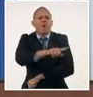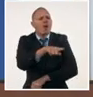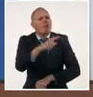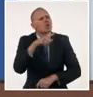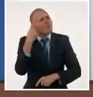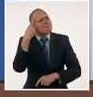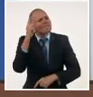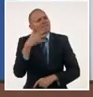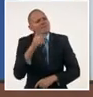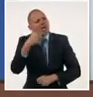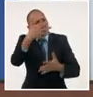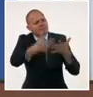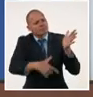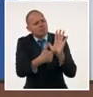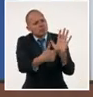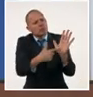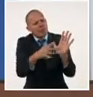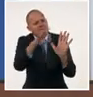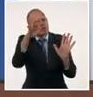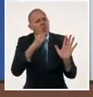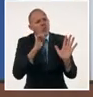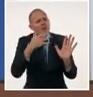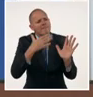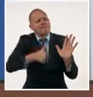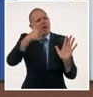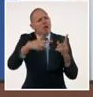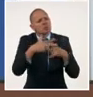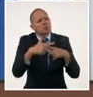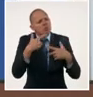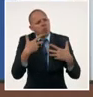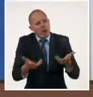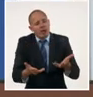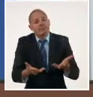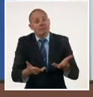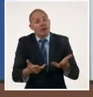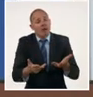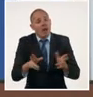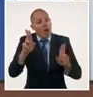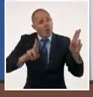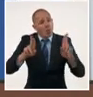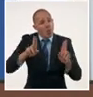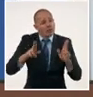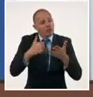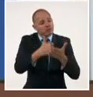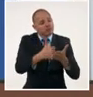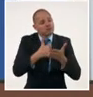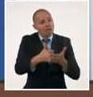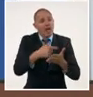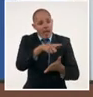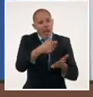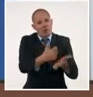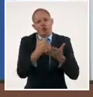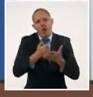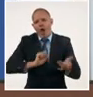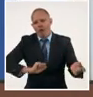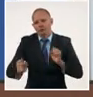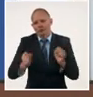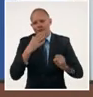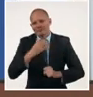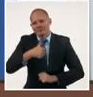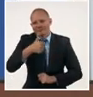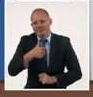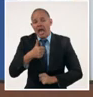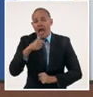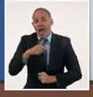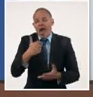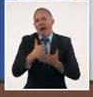de cómo hacerlo de una manera sostenible. Y también eso lleva implícito el control popular, que es lo que nos da la garantía que ese presupuesto